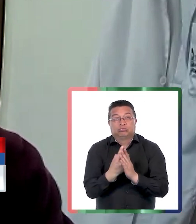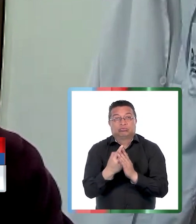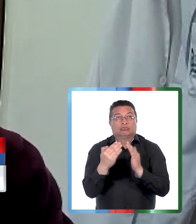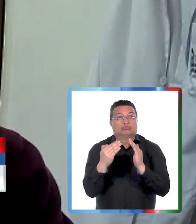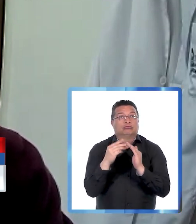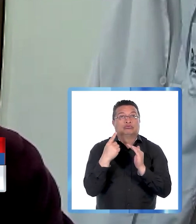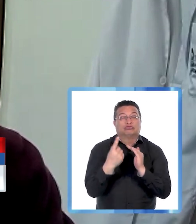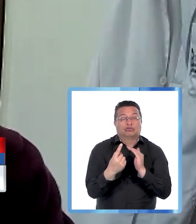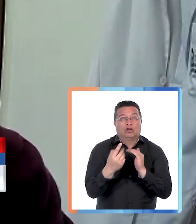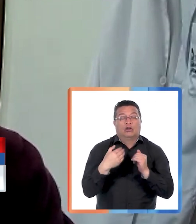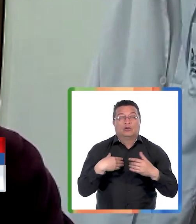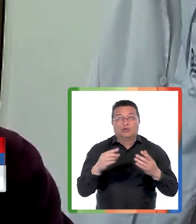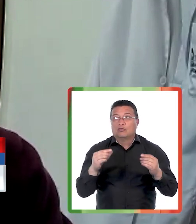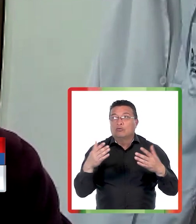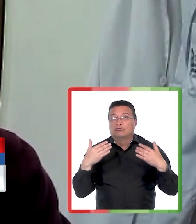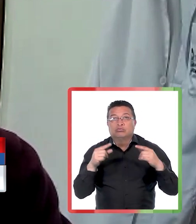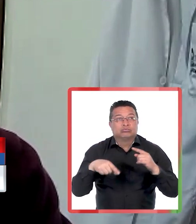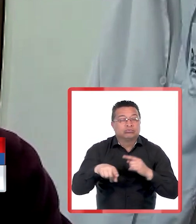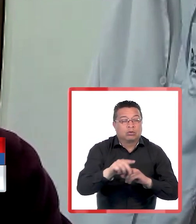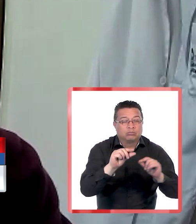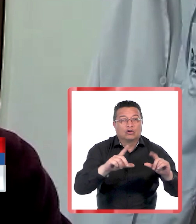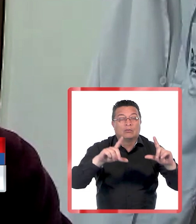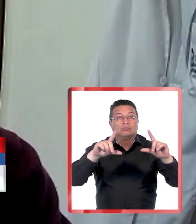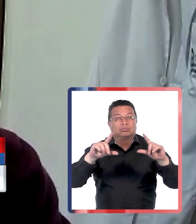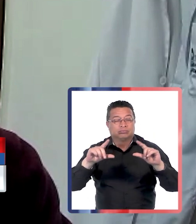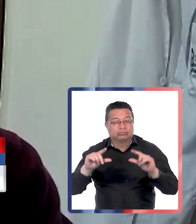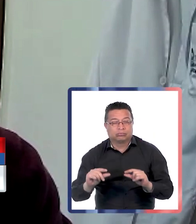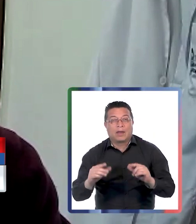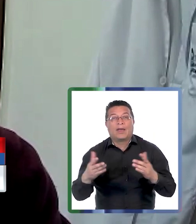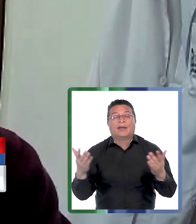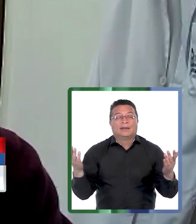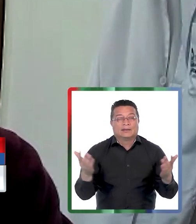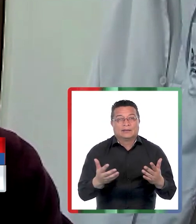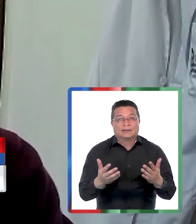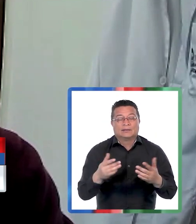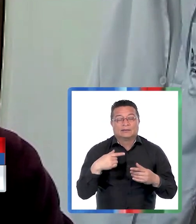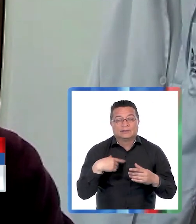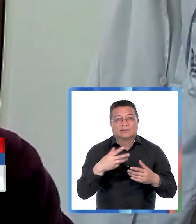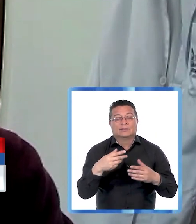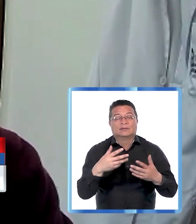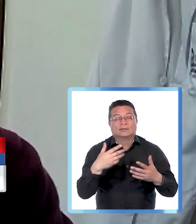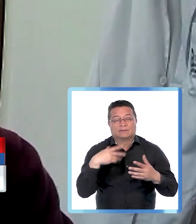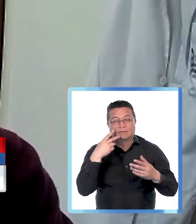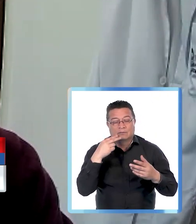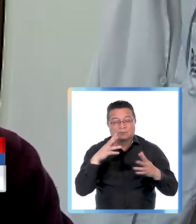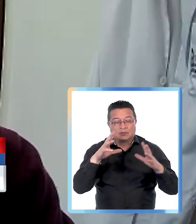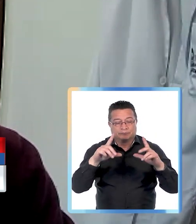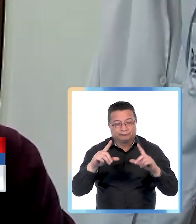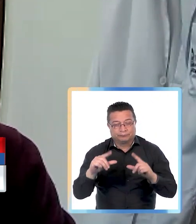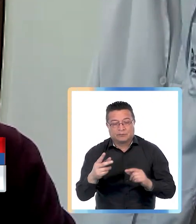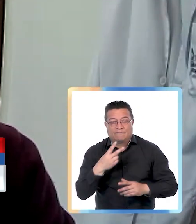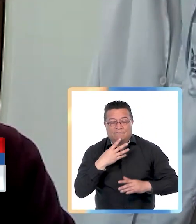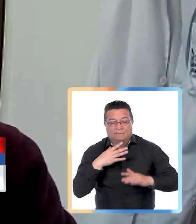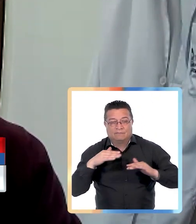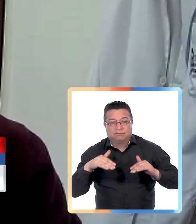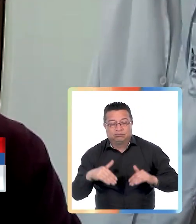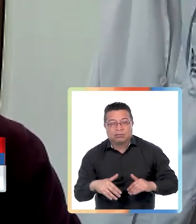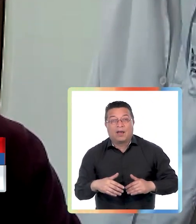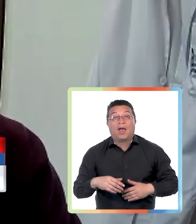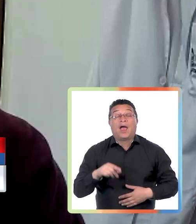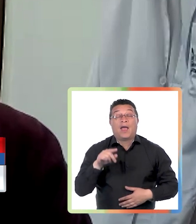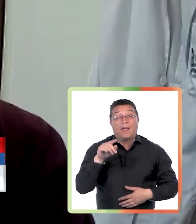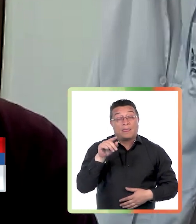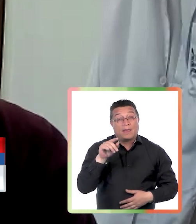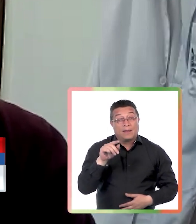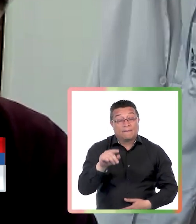aislamiento social, la polución del aire y la disminución de la agudeza visual. Con